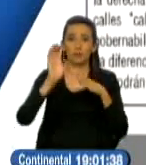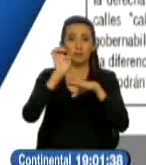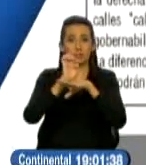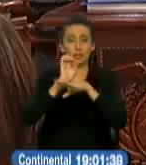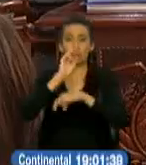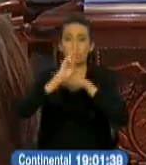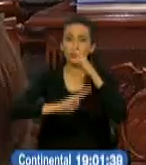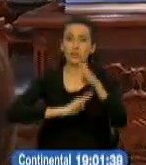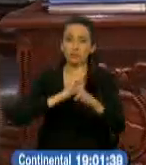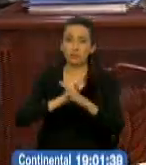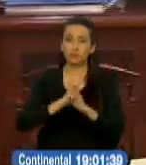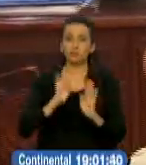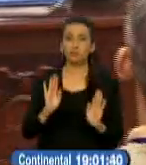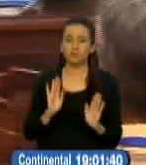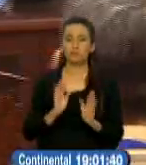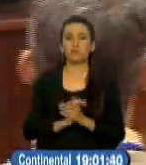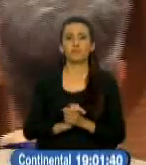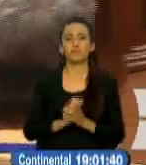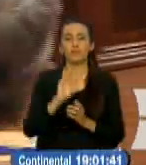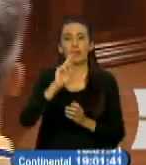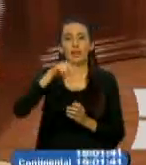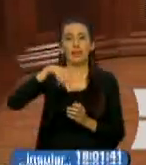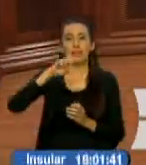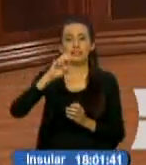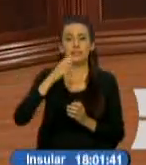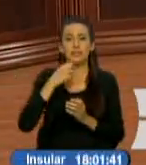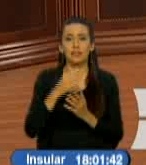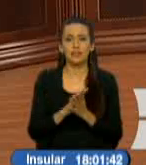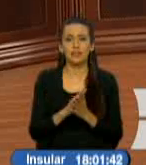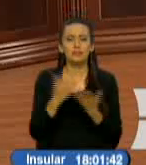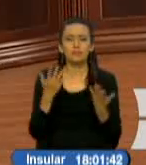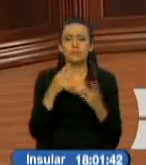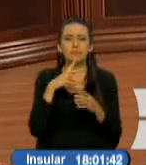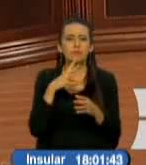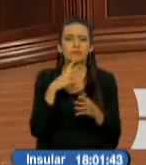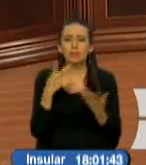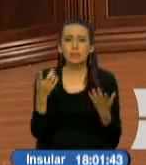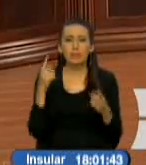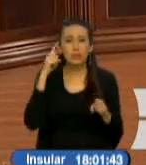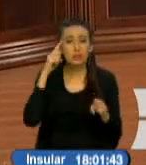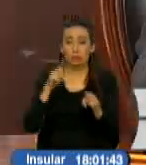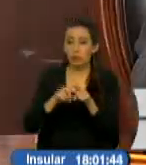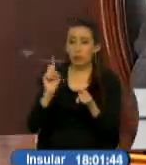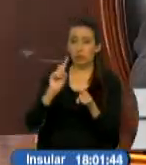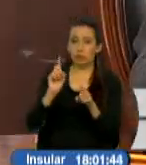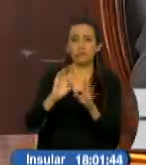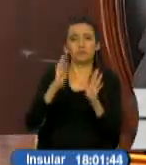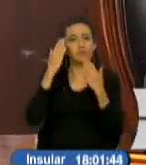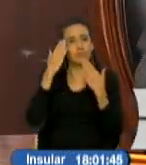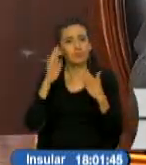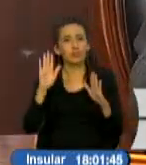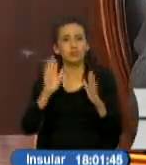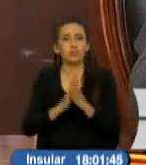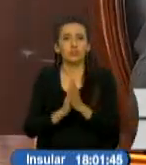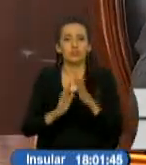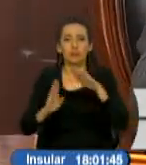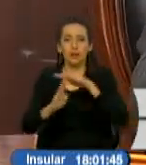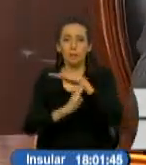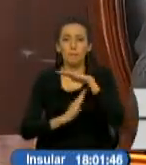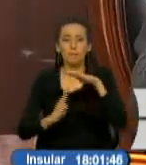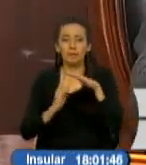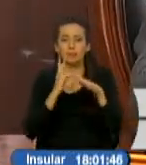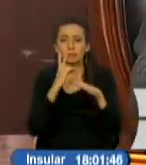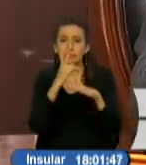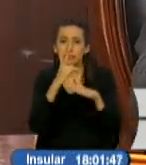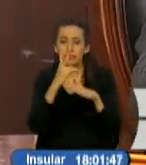mundo entero. El CNE, ante estos planteamientos, no amplió detalles sobre la legalidad de los mismos. Nosotros siempre basaremos nuestras resoluciones